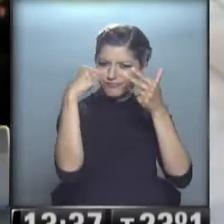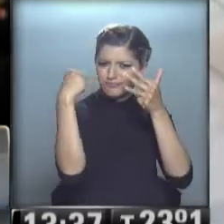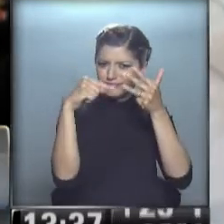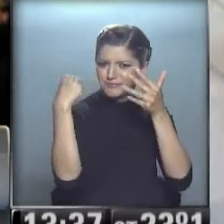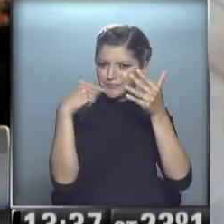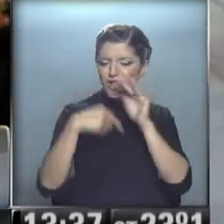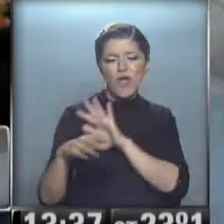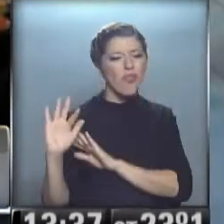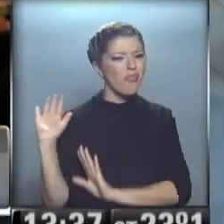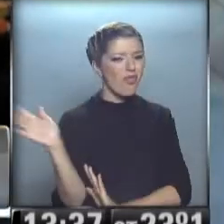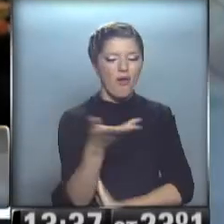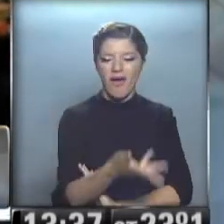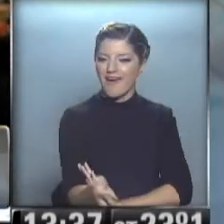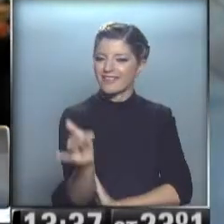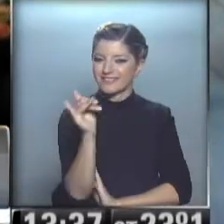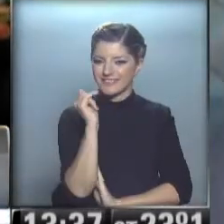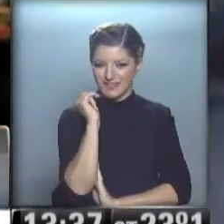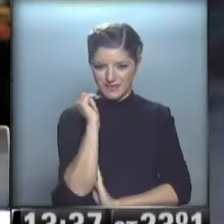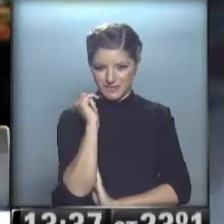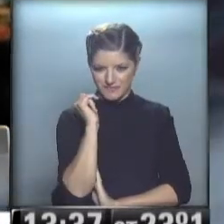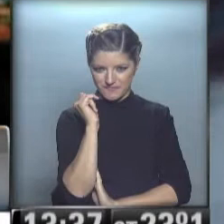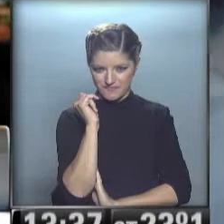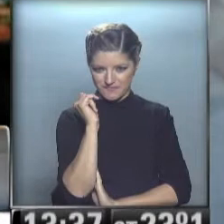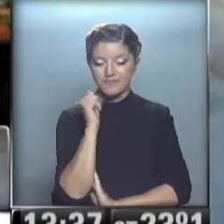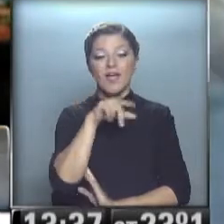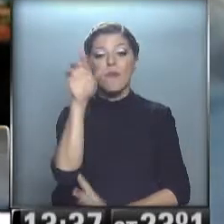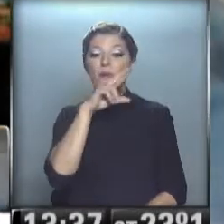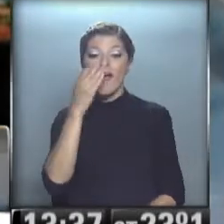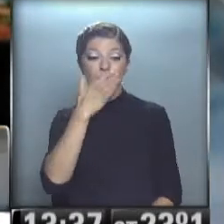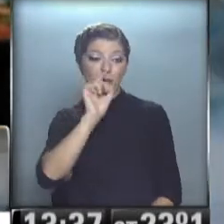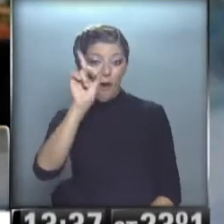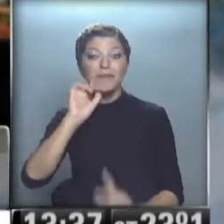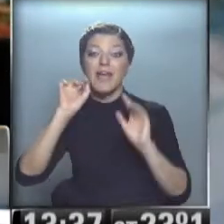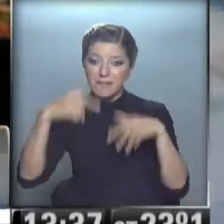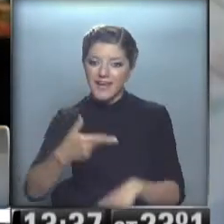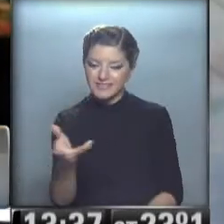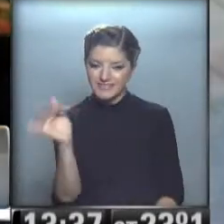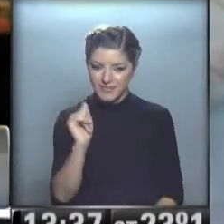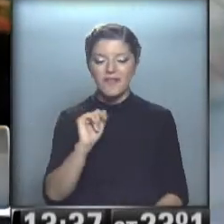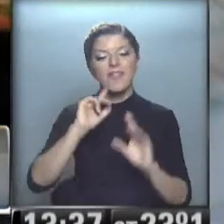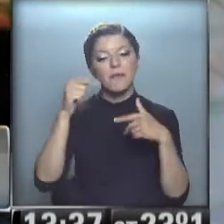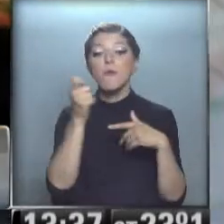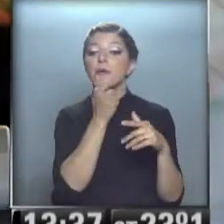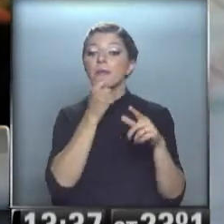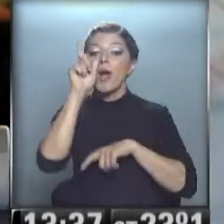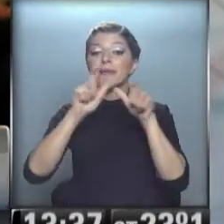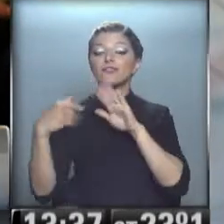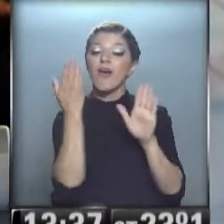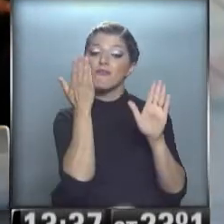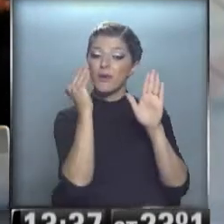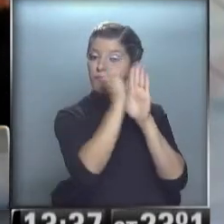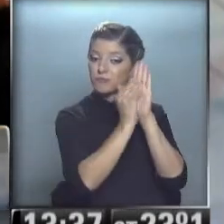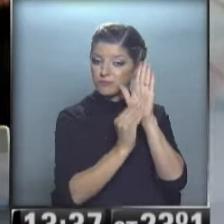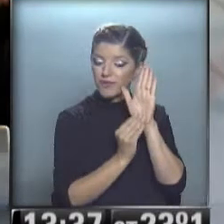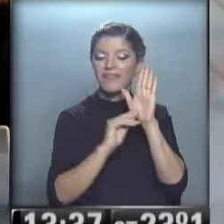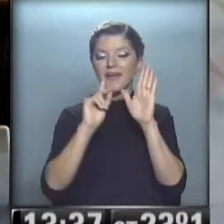Juan y Teresita de la provincia de Córdoba, además de todos los que se han comunicado a través de la red social Facebook en Yo